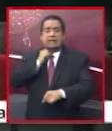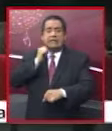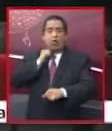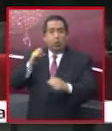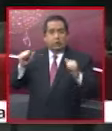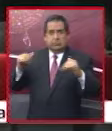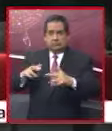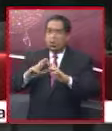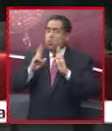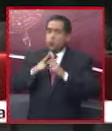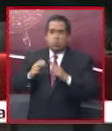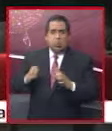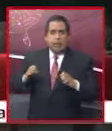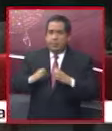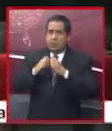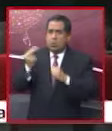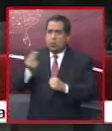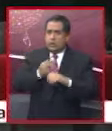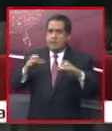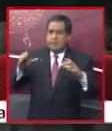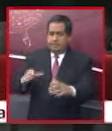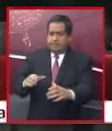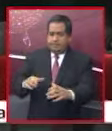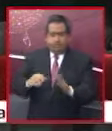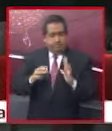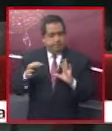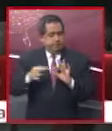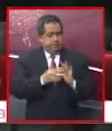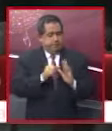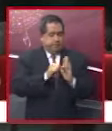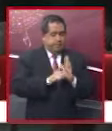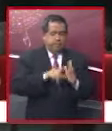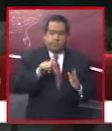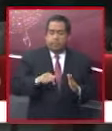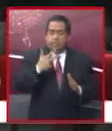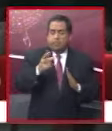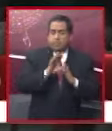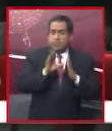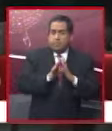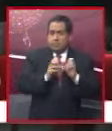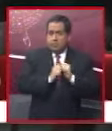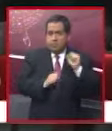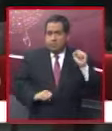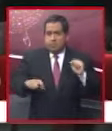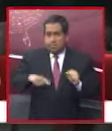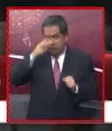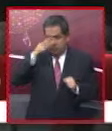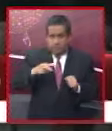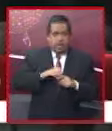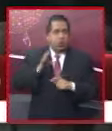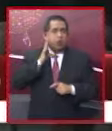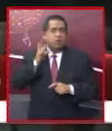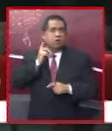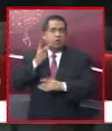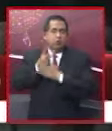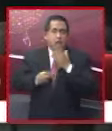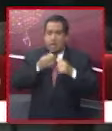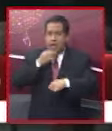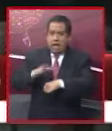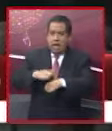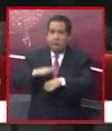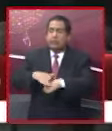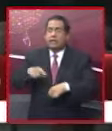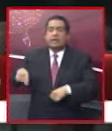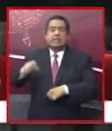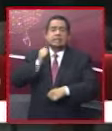realizar sesiones extraordinarias. Con fundamento en el artículo 78 de la Constitución Política de los Estados Unidos Mexicanos, la Comisión Permanente convoca al Senado de